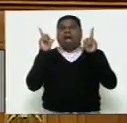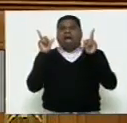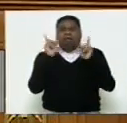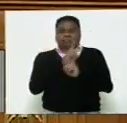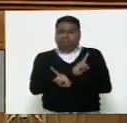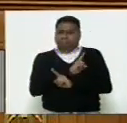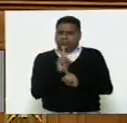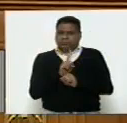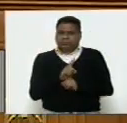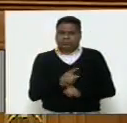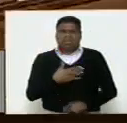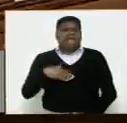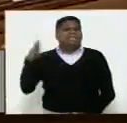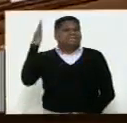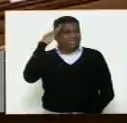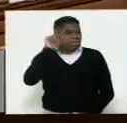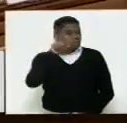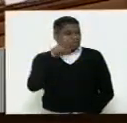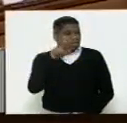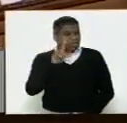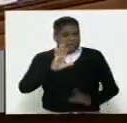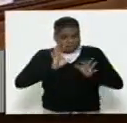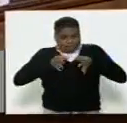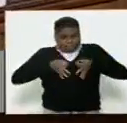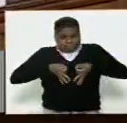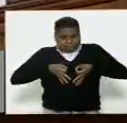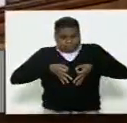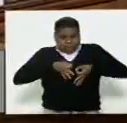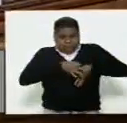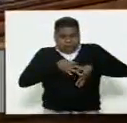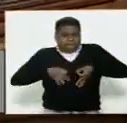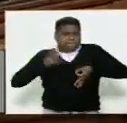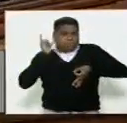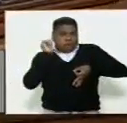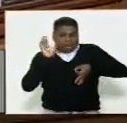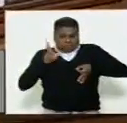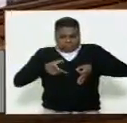Saben que nuestro aparato reproductivo femenino